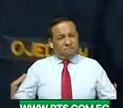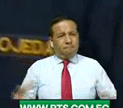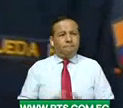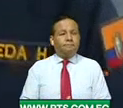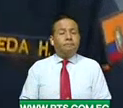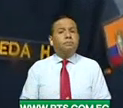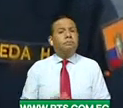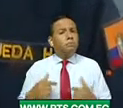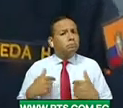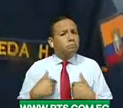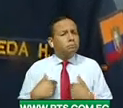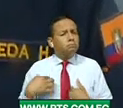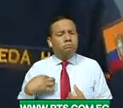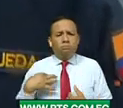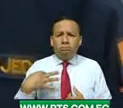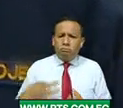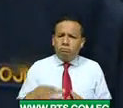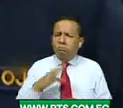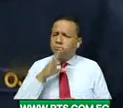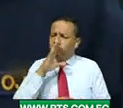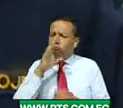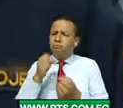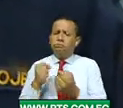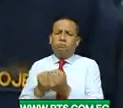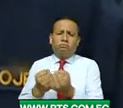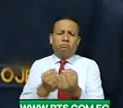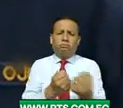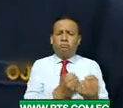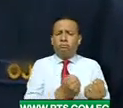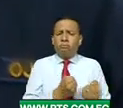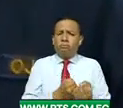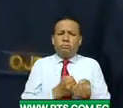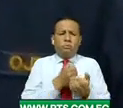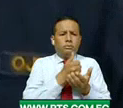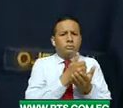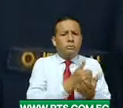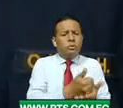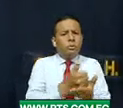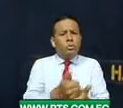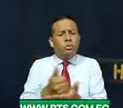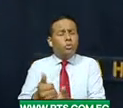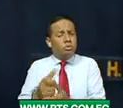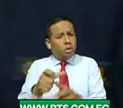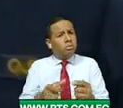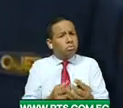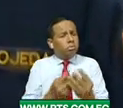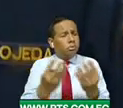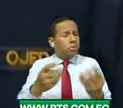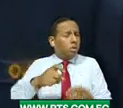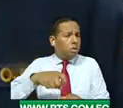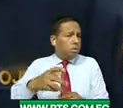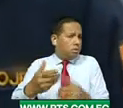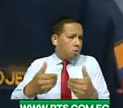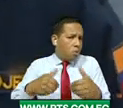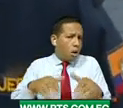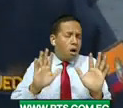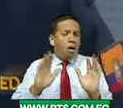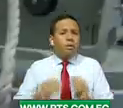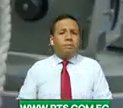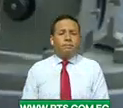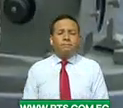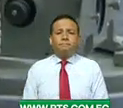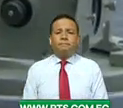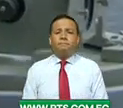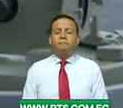Estamos prestos para asistir y socorrerlas o realizar el salvamento según lo que la emergencia que suceda.